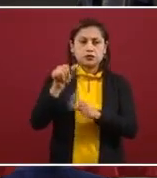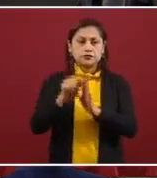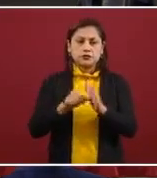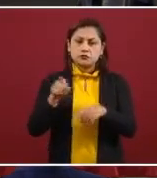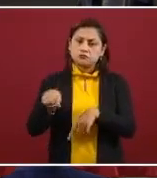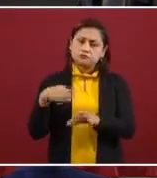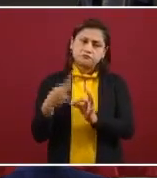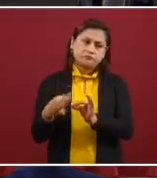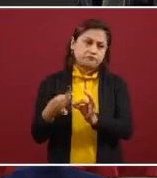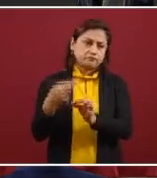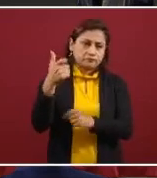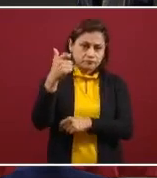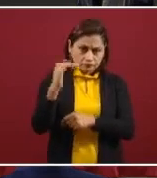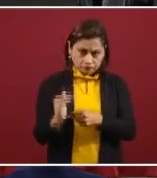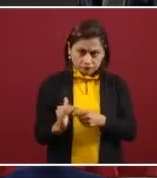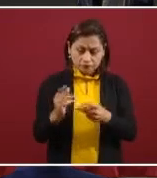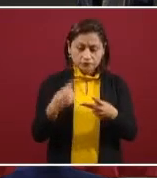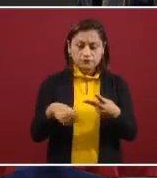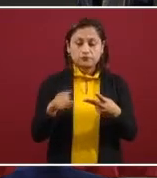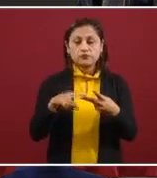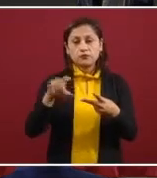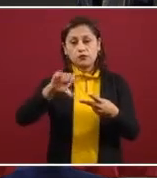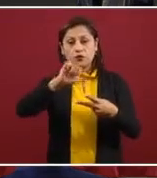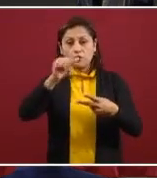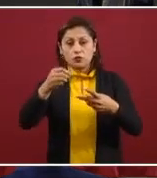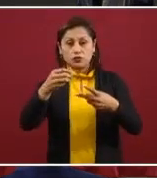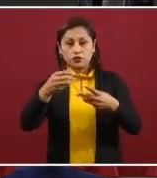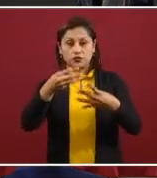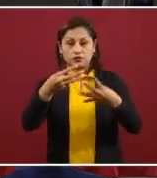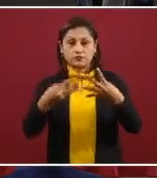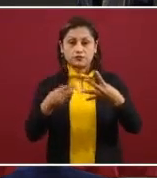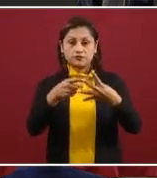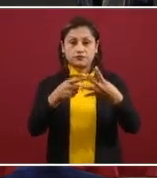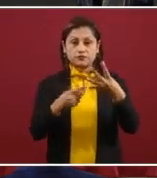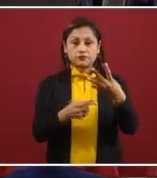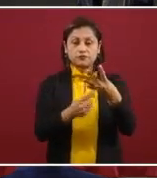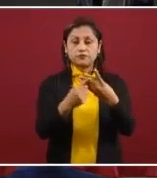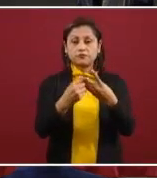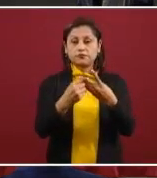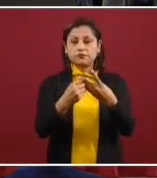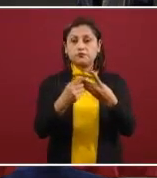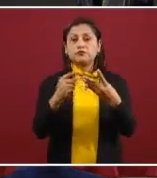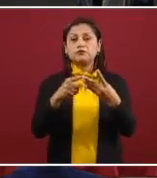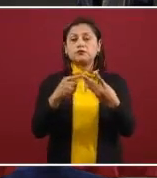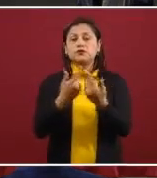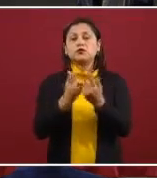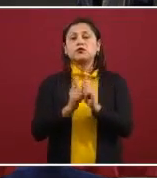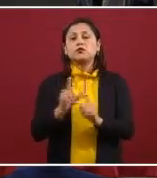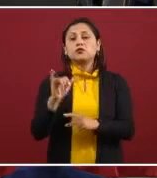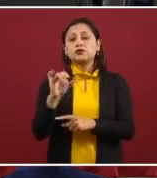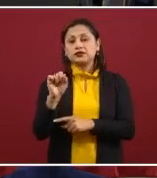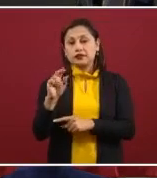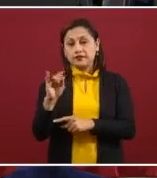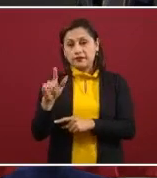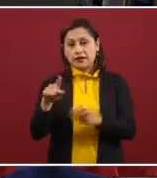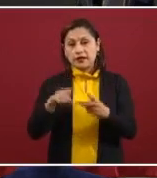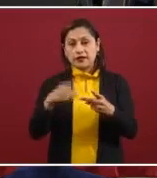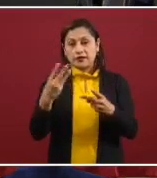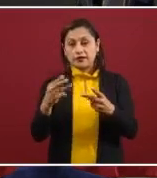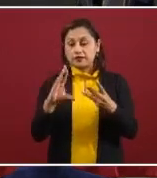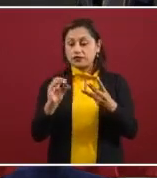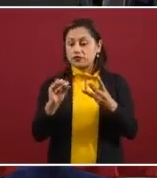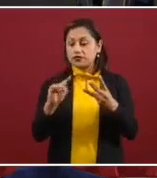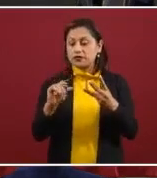más bajo, y tres gasolineras que son de un mismo grupo, Izabal 3, Costa Cálida